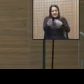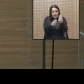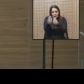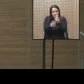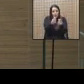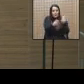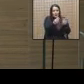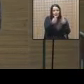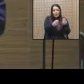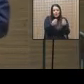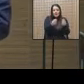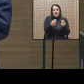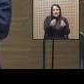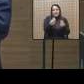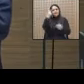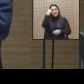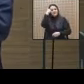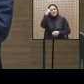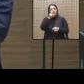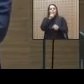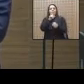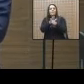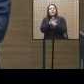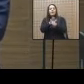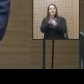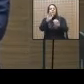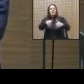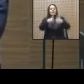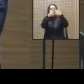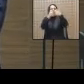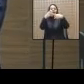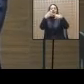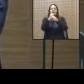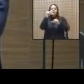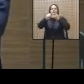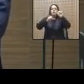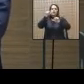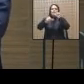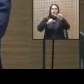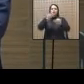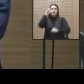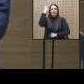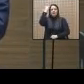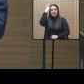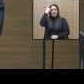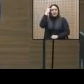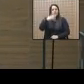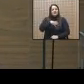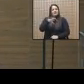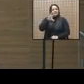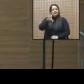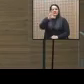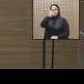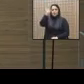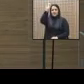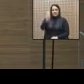Prioricemos, cumplamos con esos retos, hagamos el esfuerzo político que se merece Costa